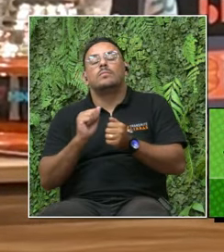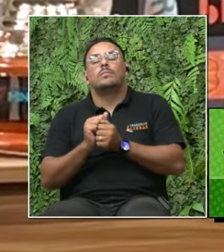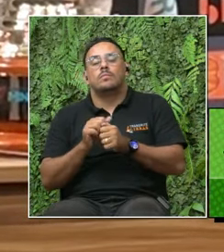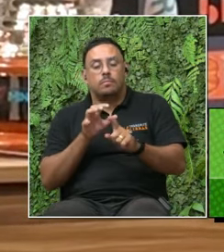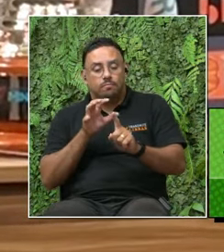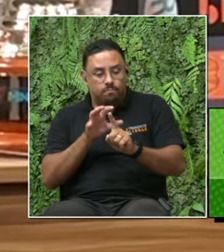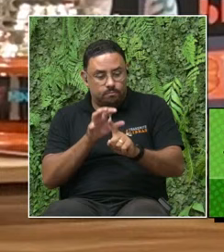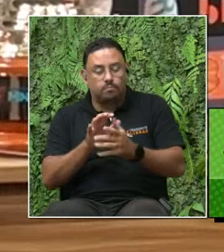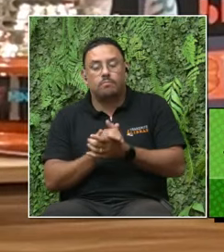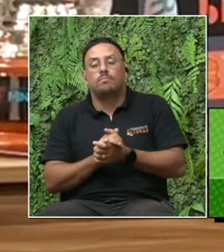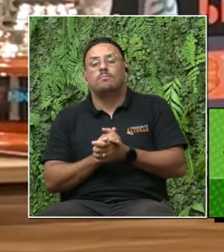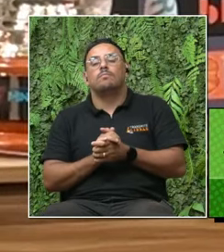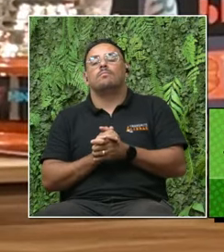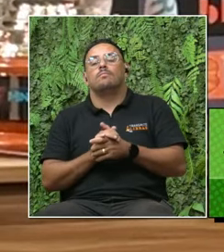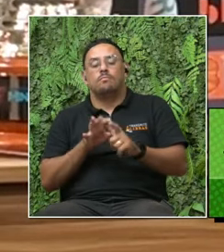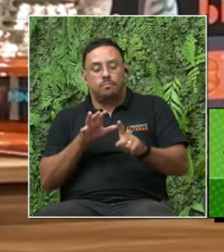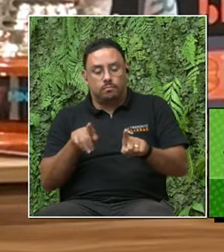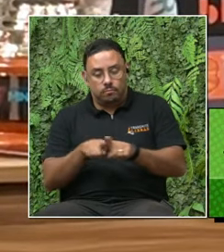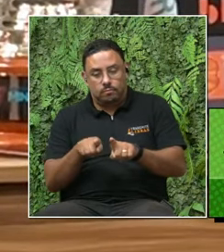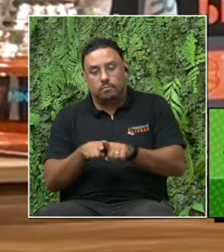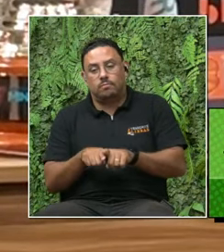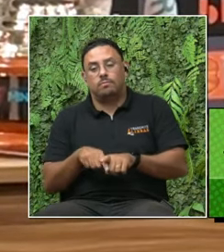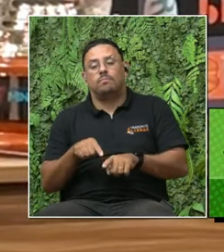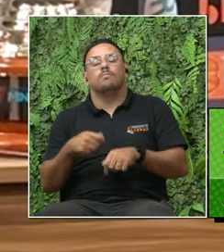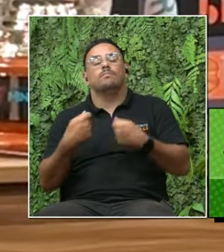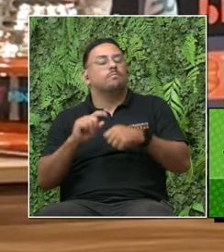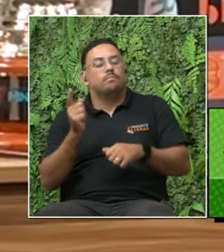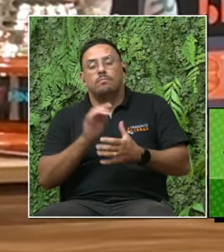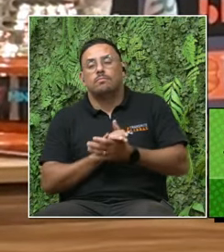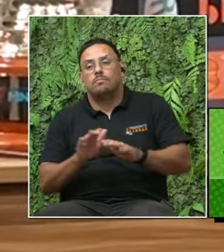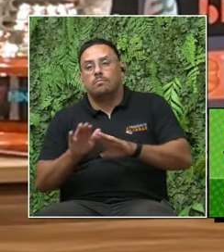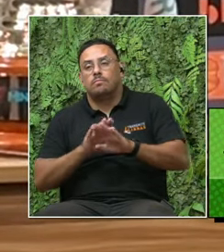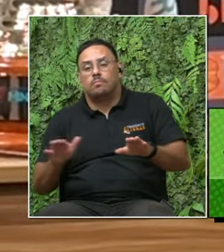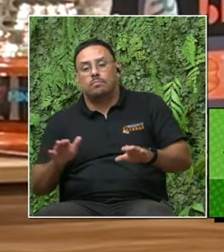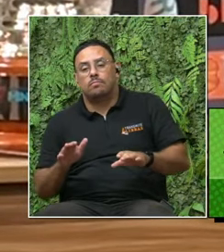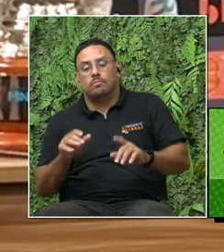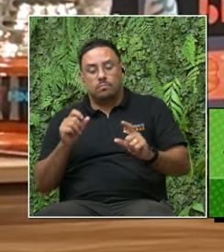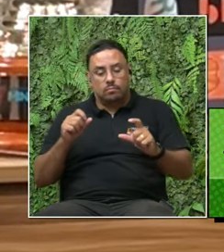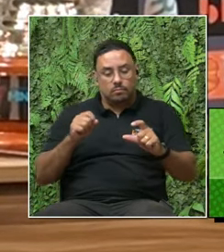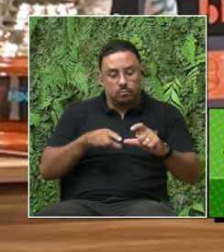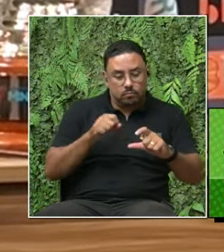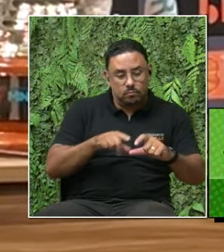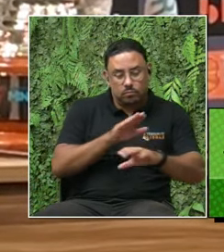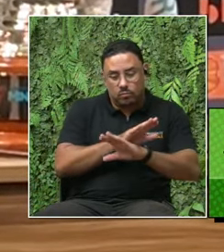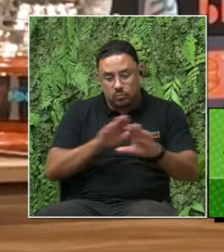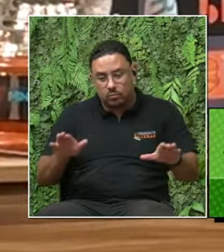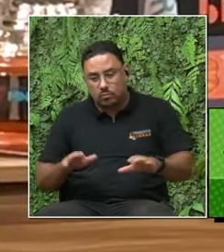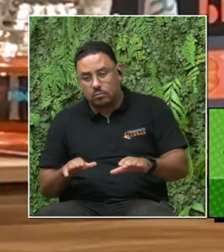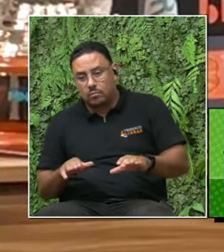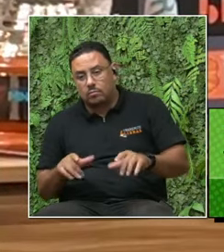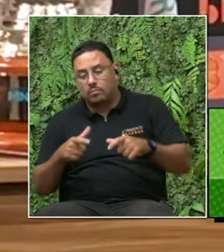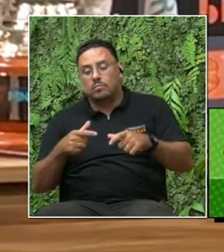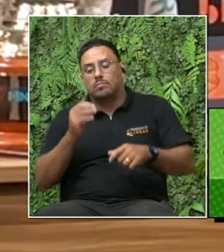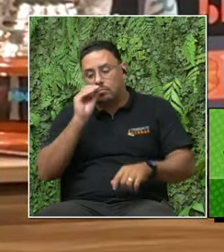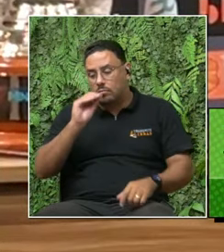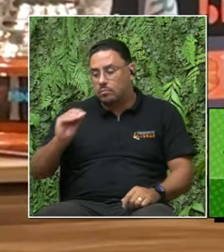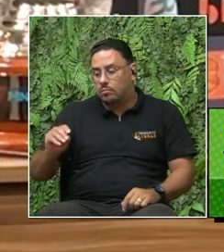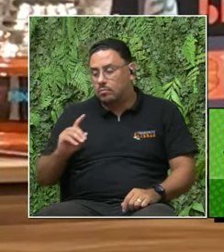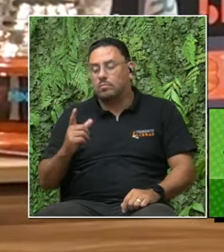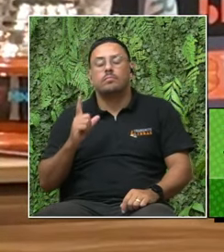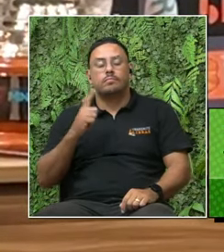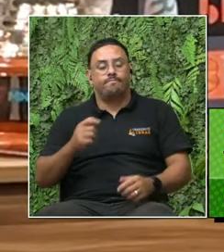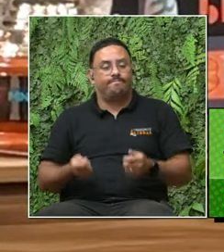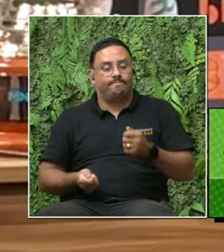conr Y ata no neit solamente hac Gol elaborado es una